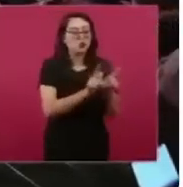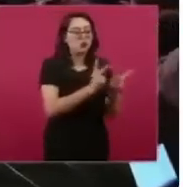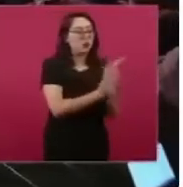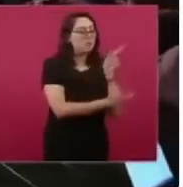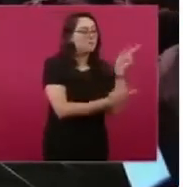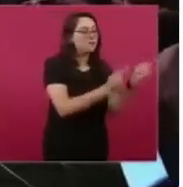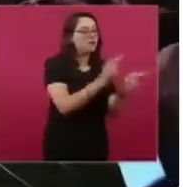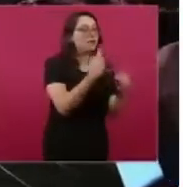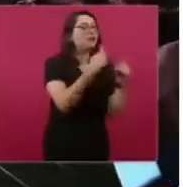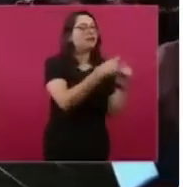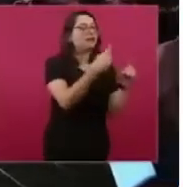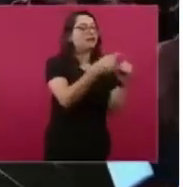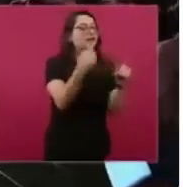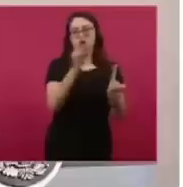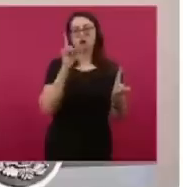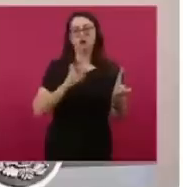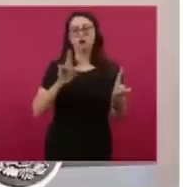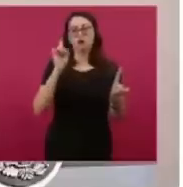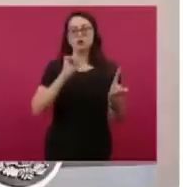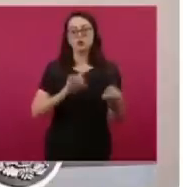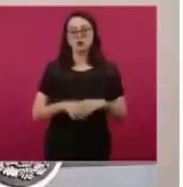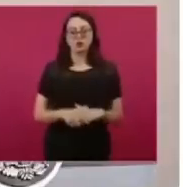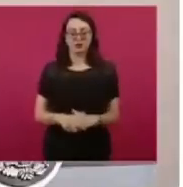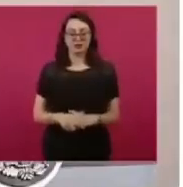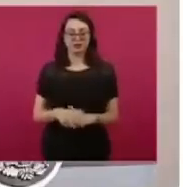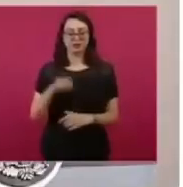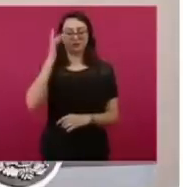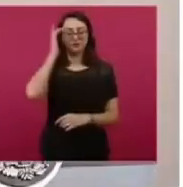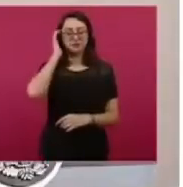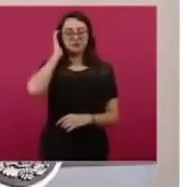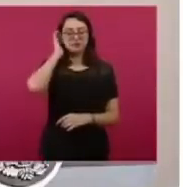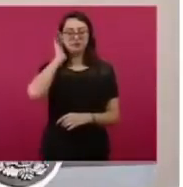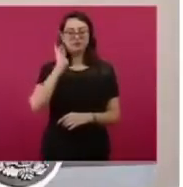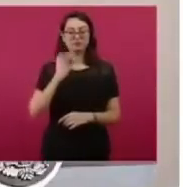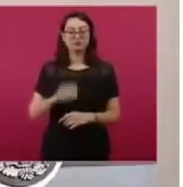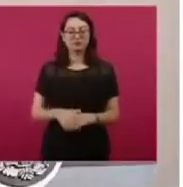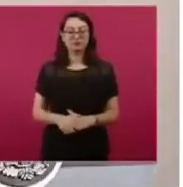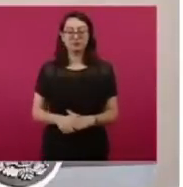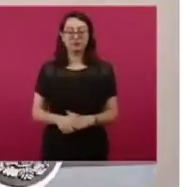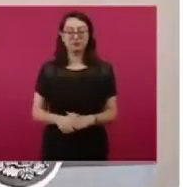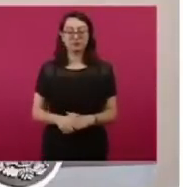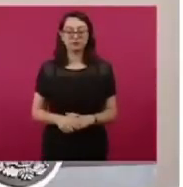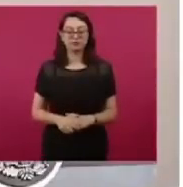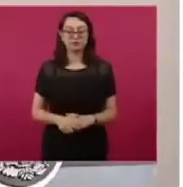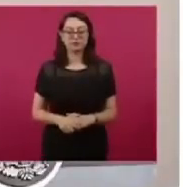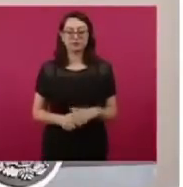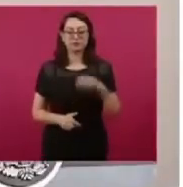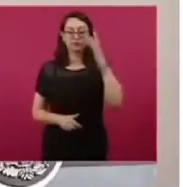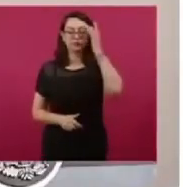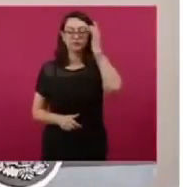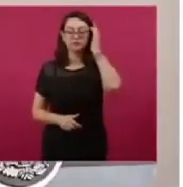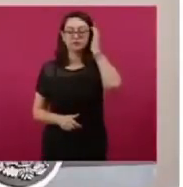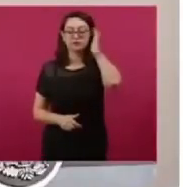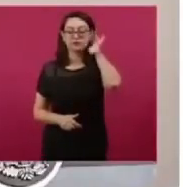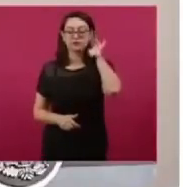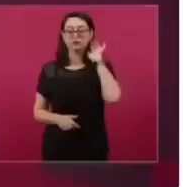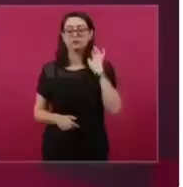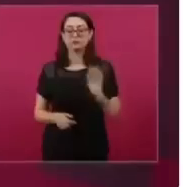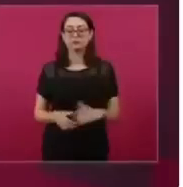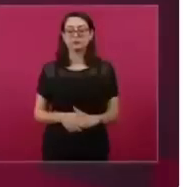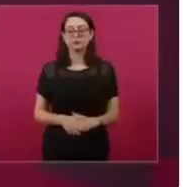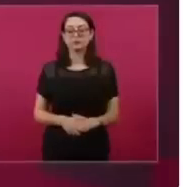y la escogieron a ella tan es así Pues que ya los que se dieron